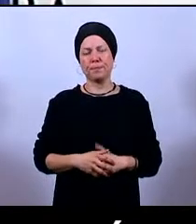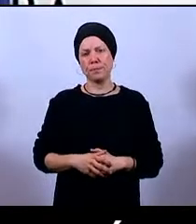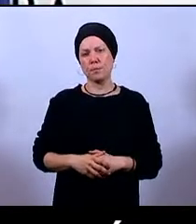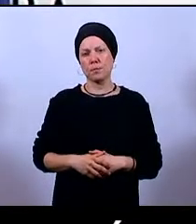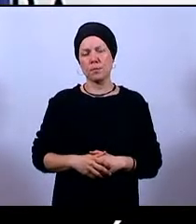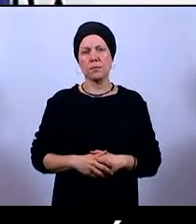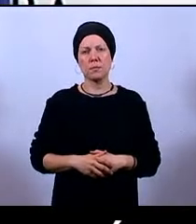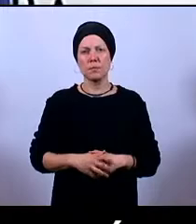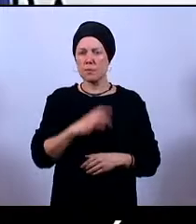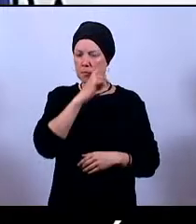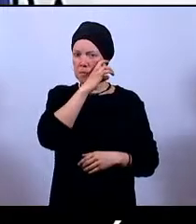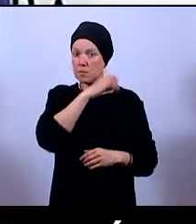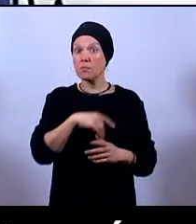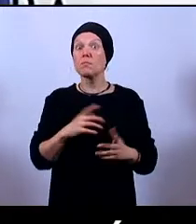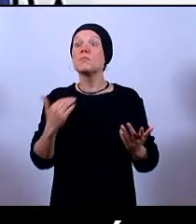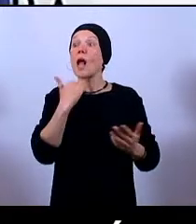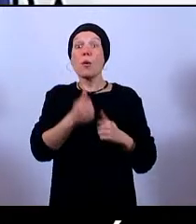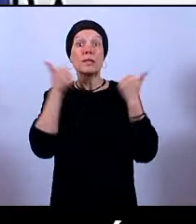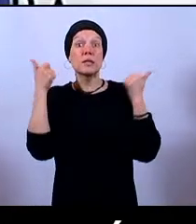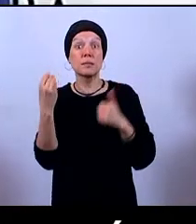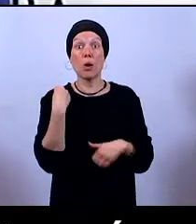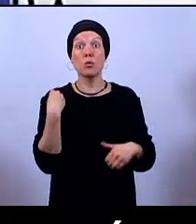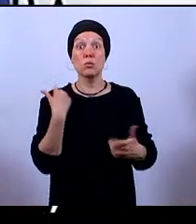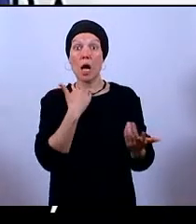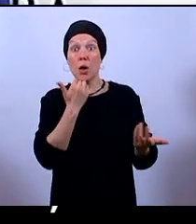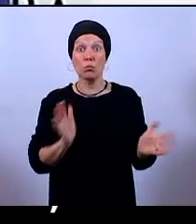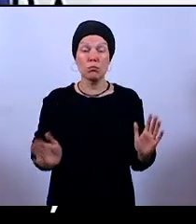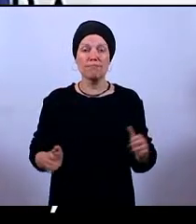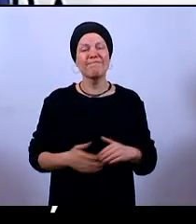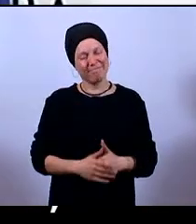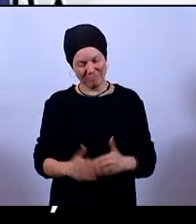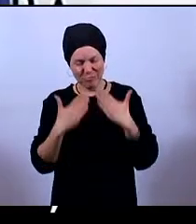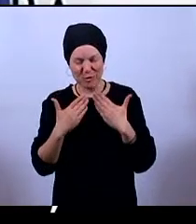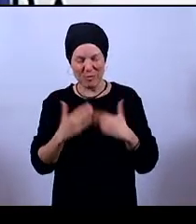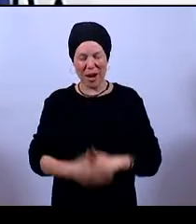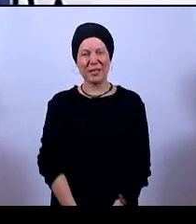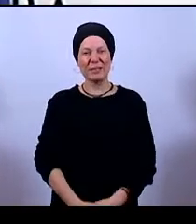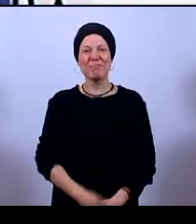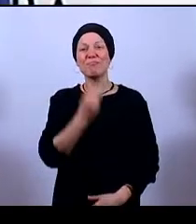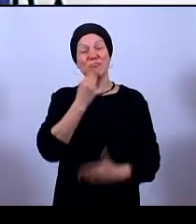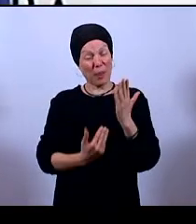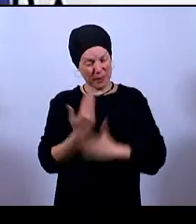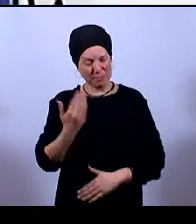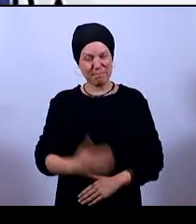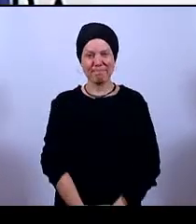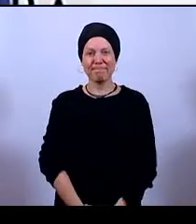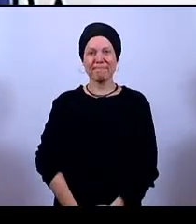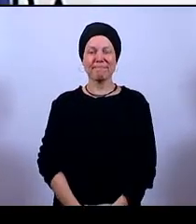¿Alguna pregunta más? Pues muchísimas gracias. Que tengan un buen día.